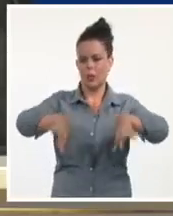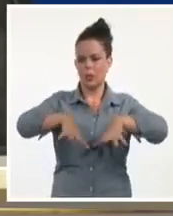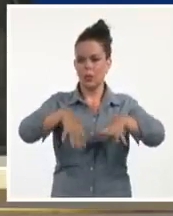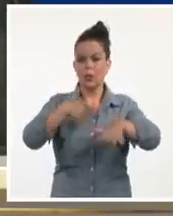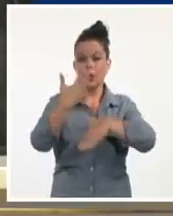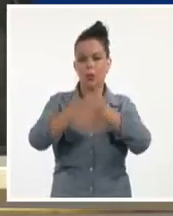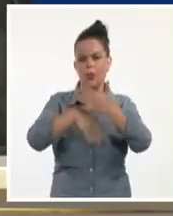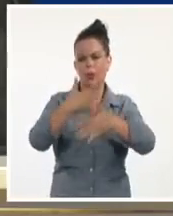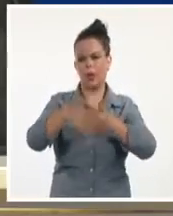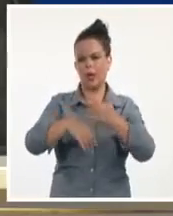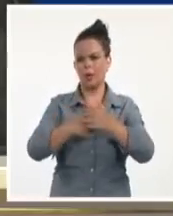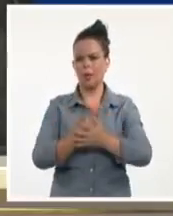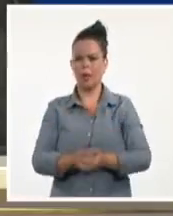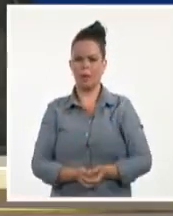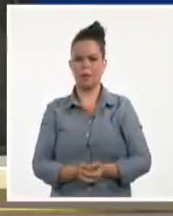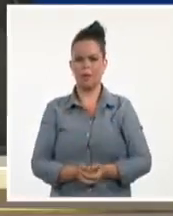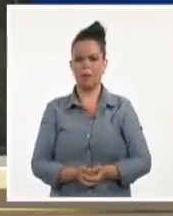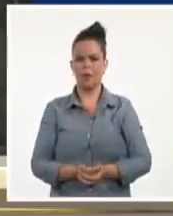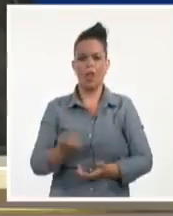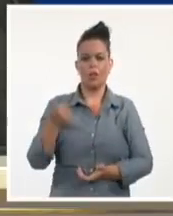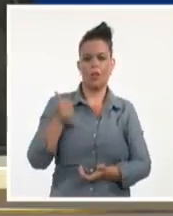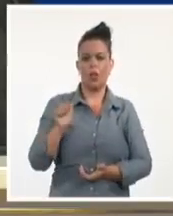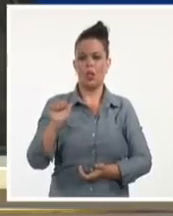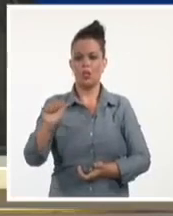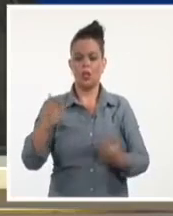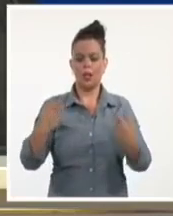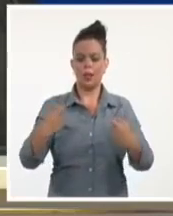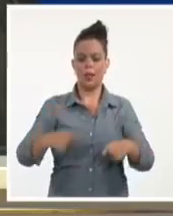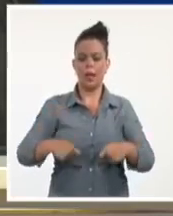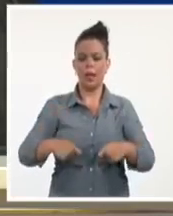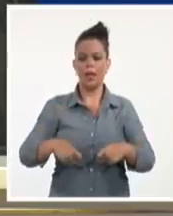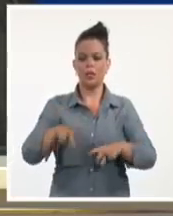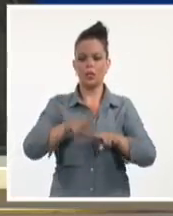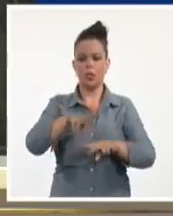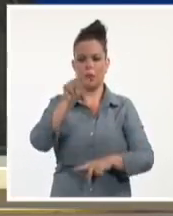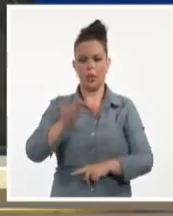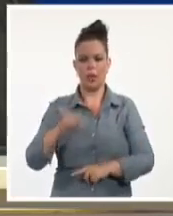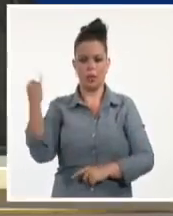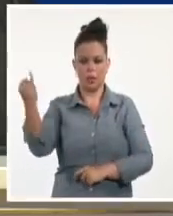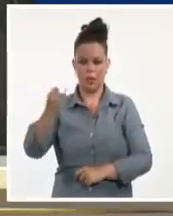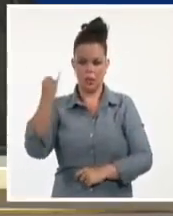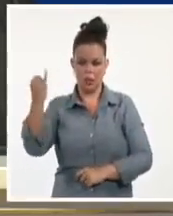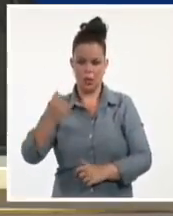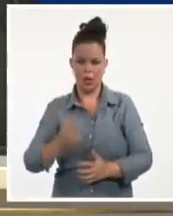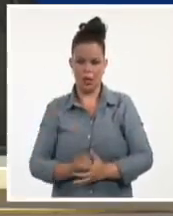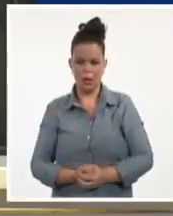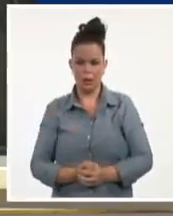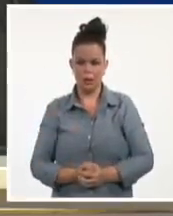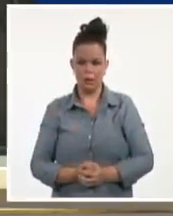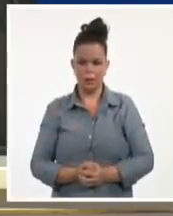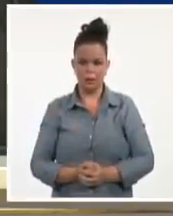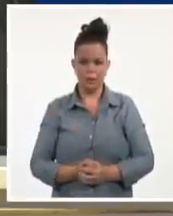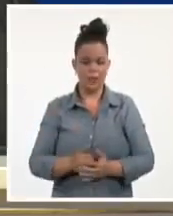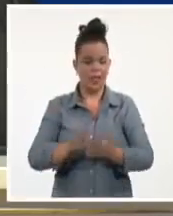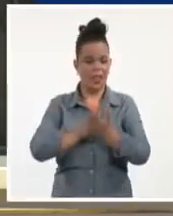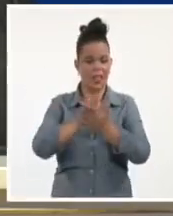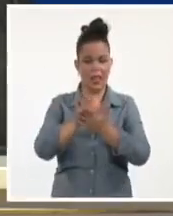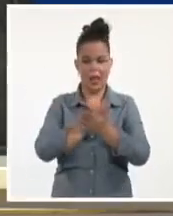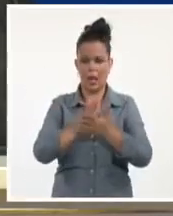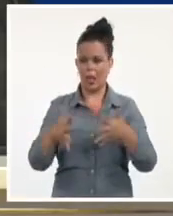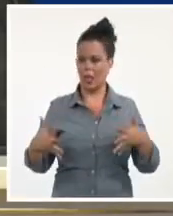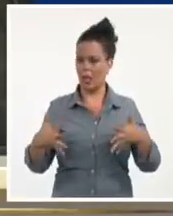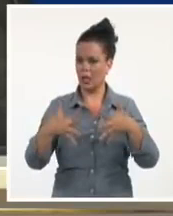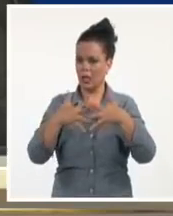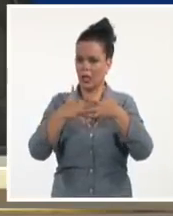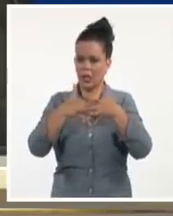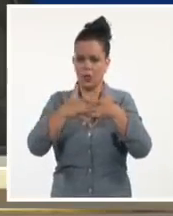internacional humanitario que para nada y de ninguna manera tiene que verlo con lo que está sucediendo hoy